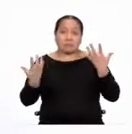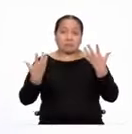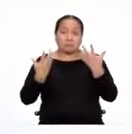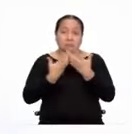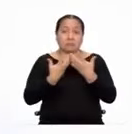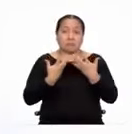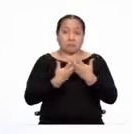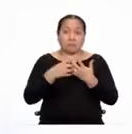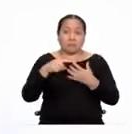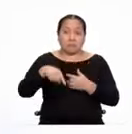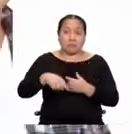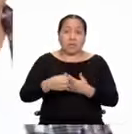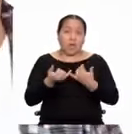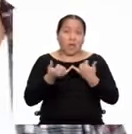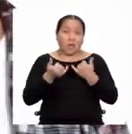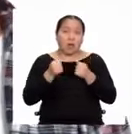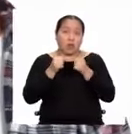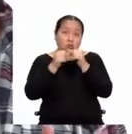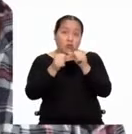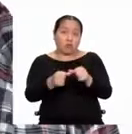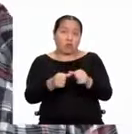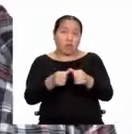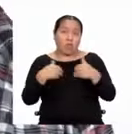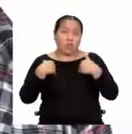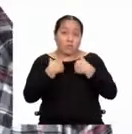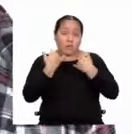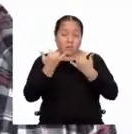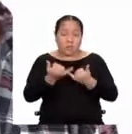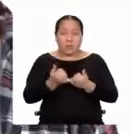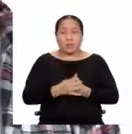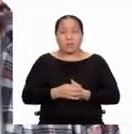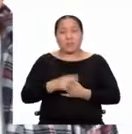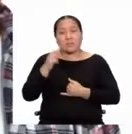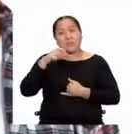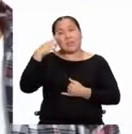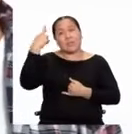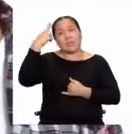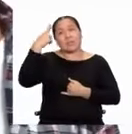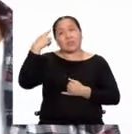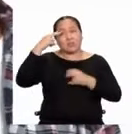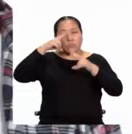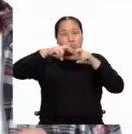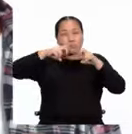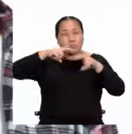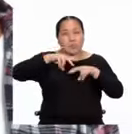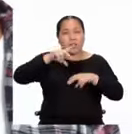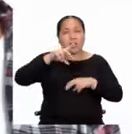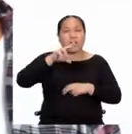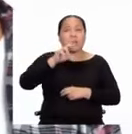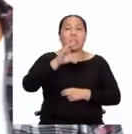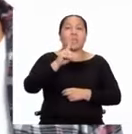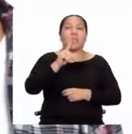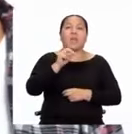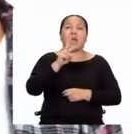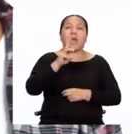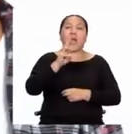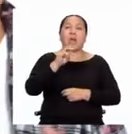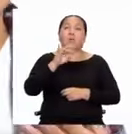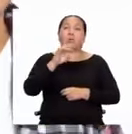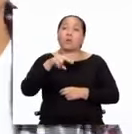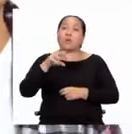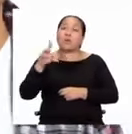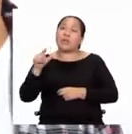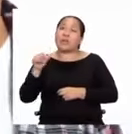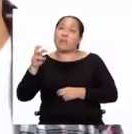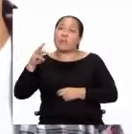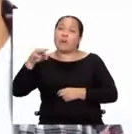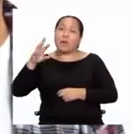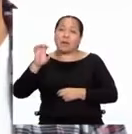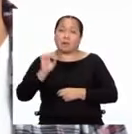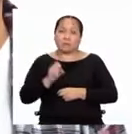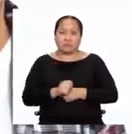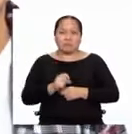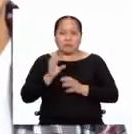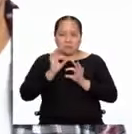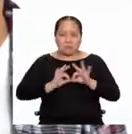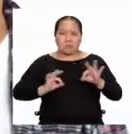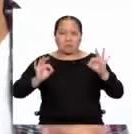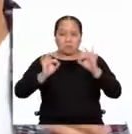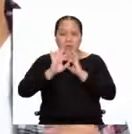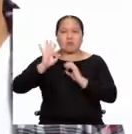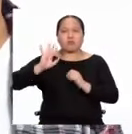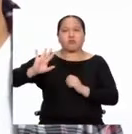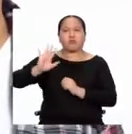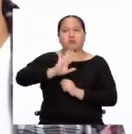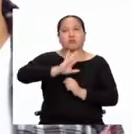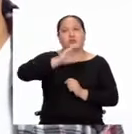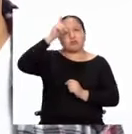especies que aún existen hoy. Por eso, los estudios de Darwin y Lamarck son importantísimos, porque nos acercaron a